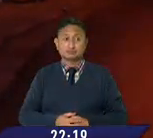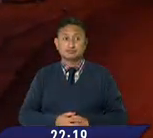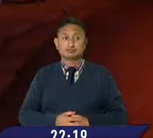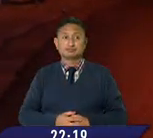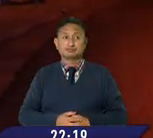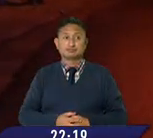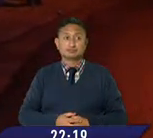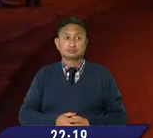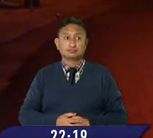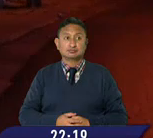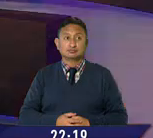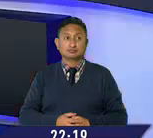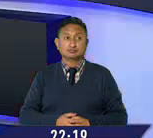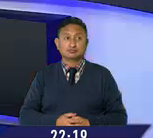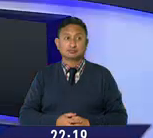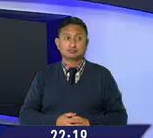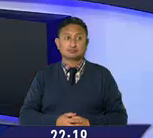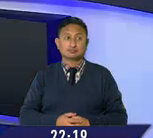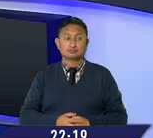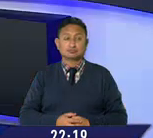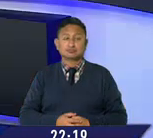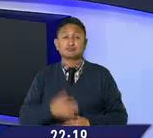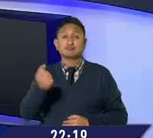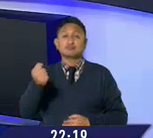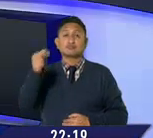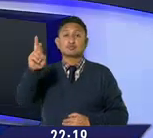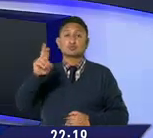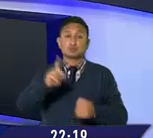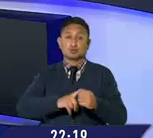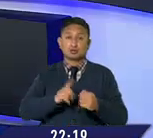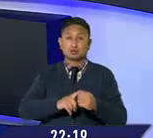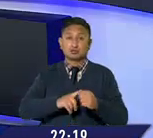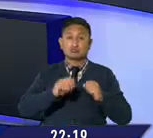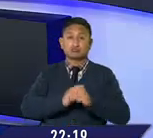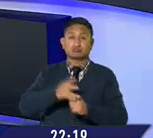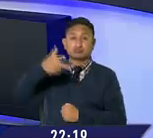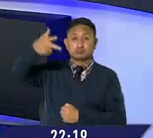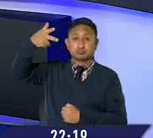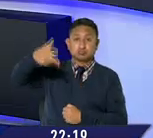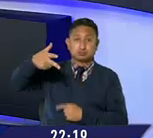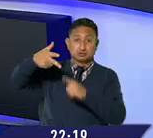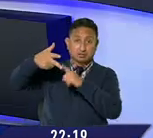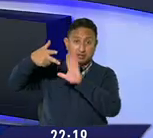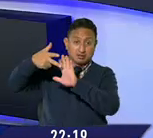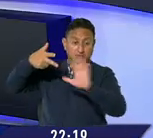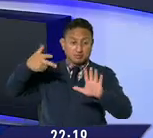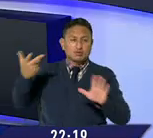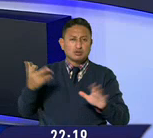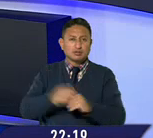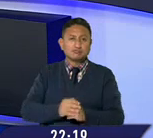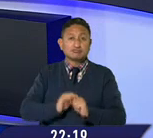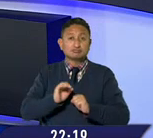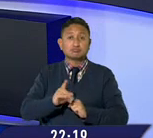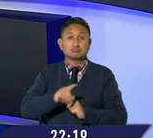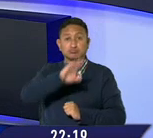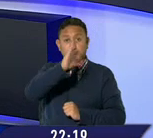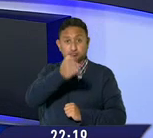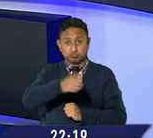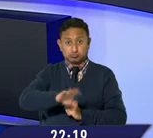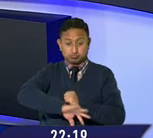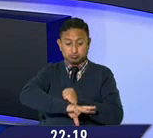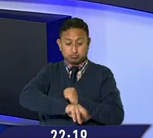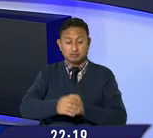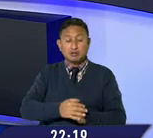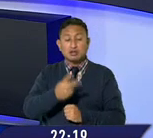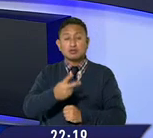Salazar. En el sur de Quito, una cámara de seguridad puso al descubierto el robo de una camioneta.